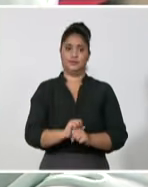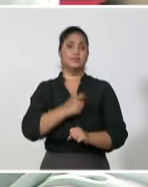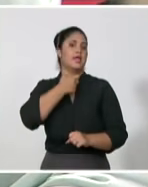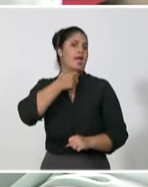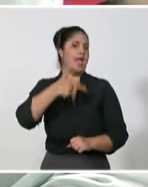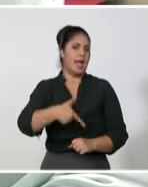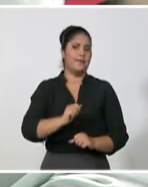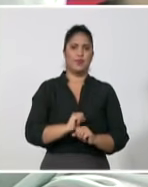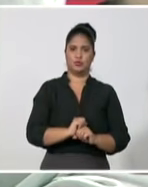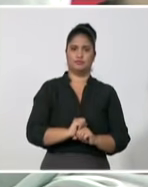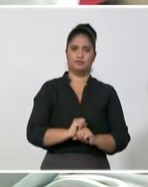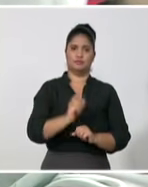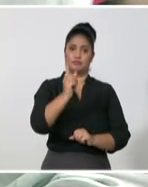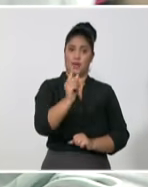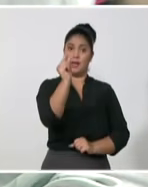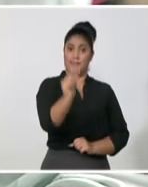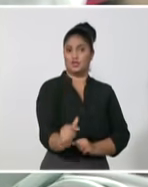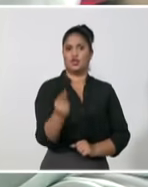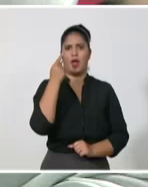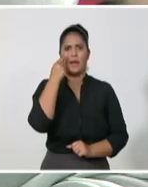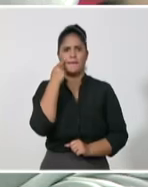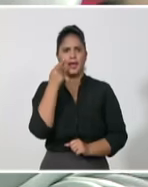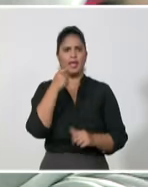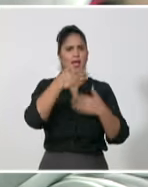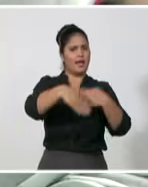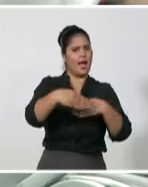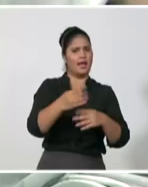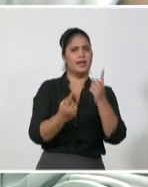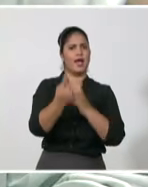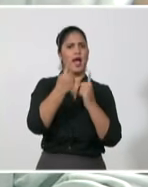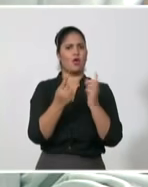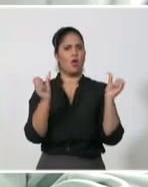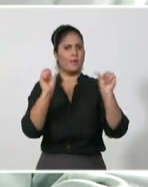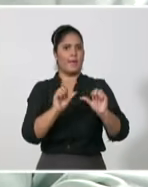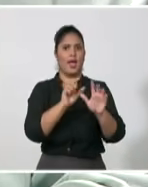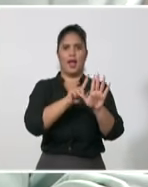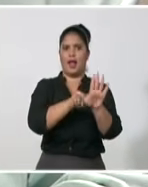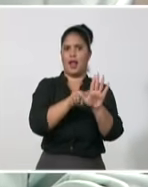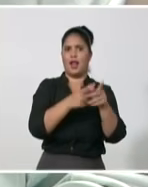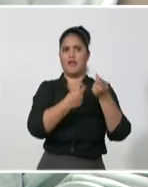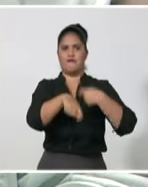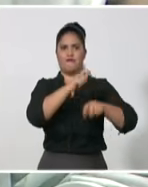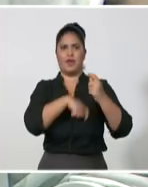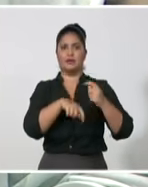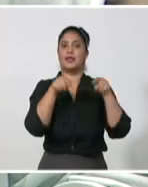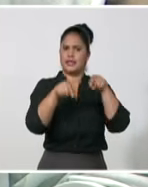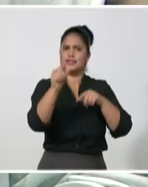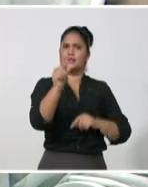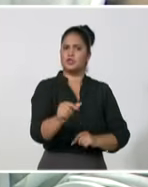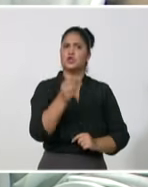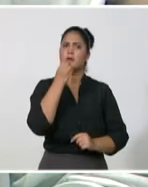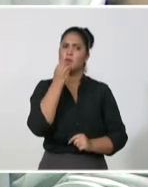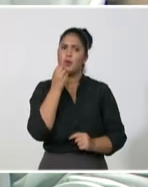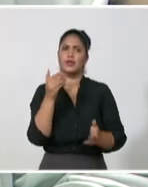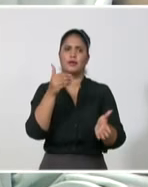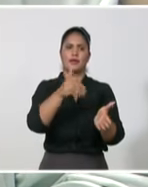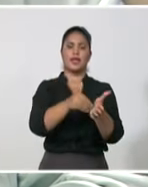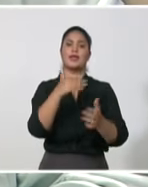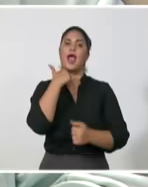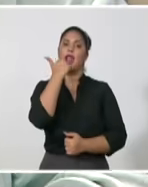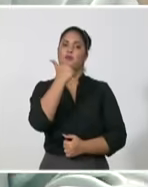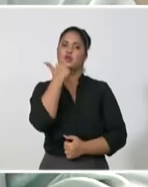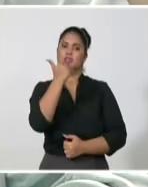incorrectas de las administraciones de la dirección y nosotros veremos en el plano también